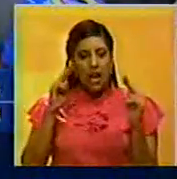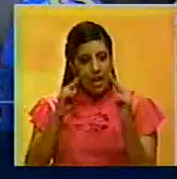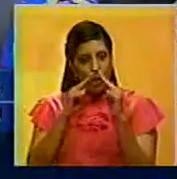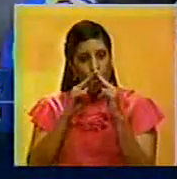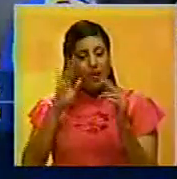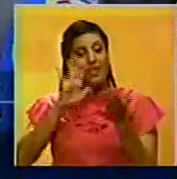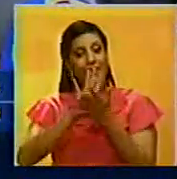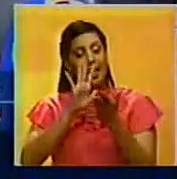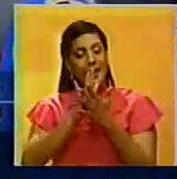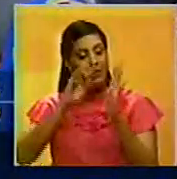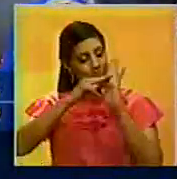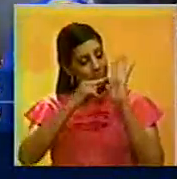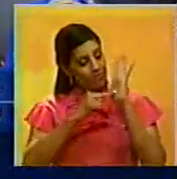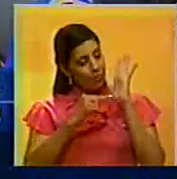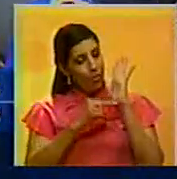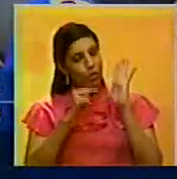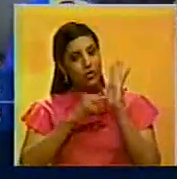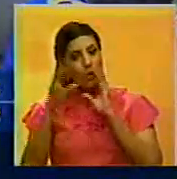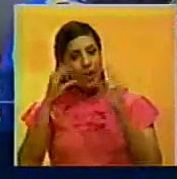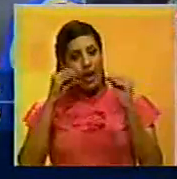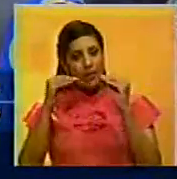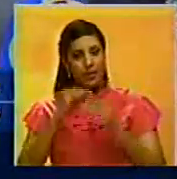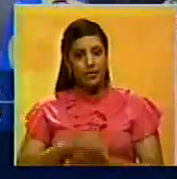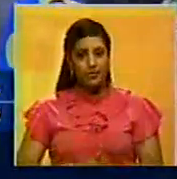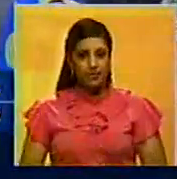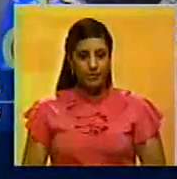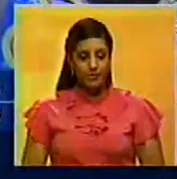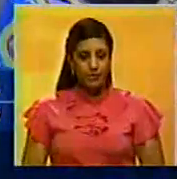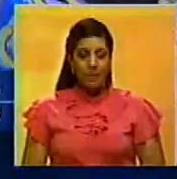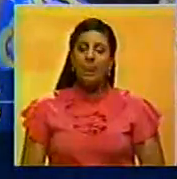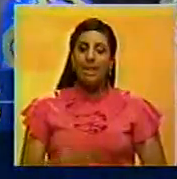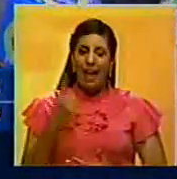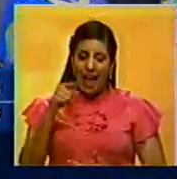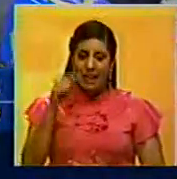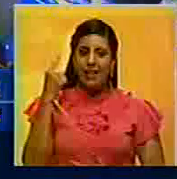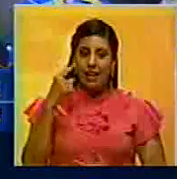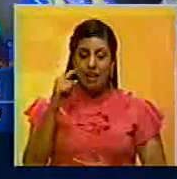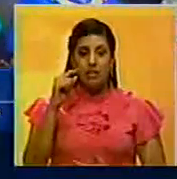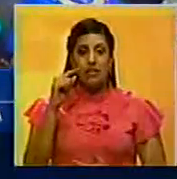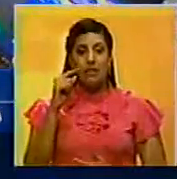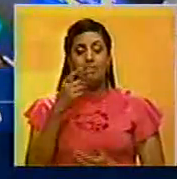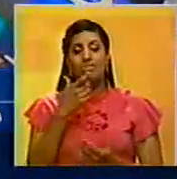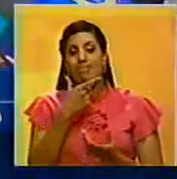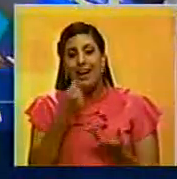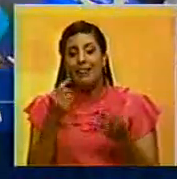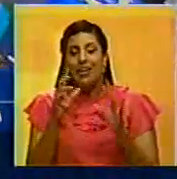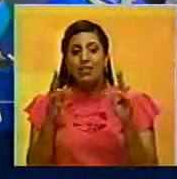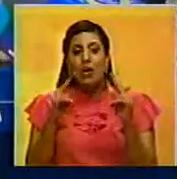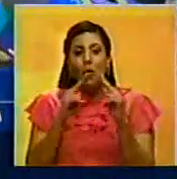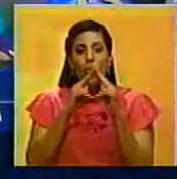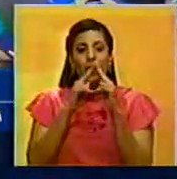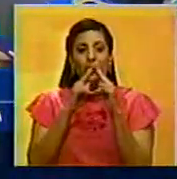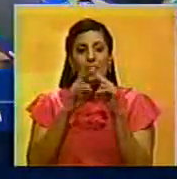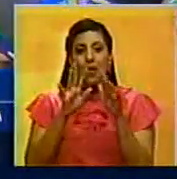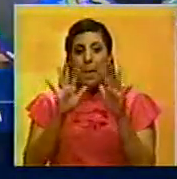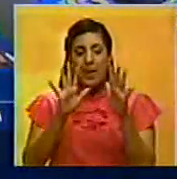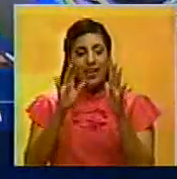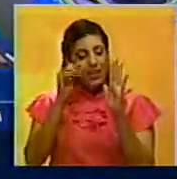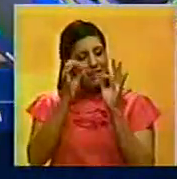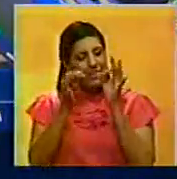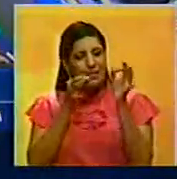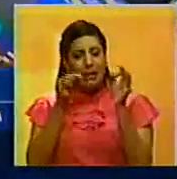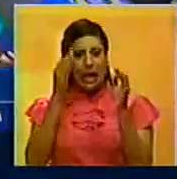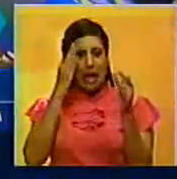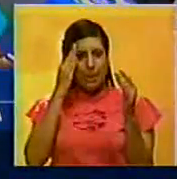encuentro para establecer los puntos a tratar en las conversaciones. Allí habrá simplemente un encuentro para poner los